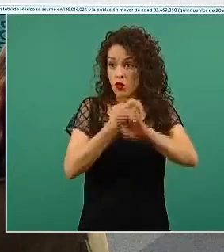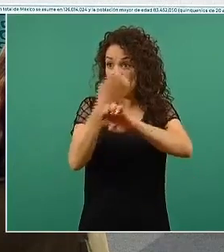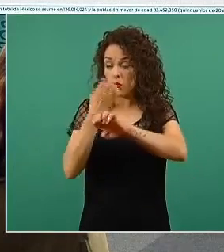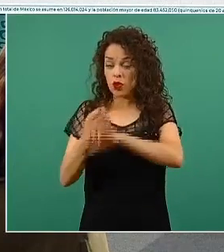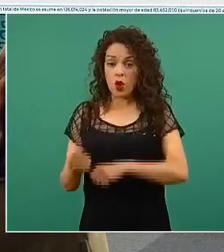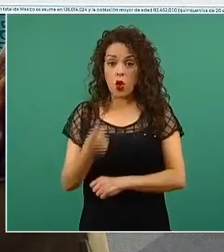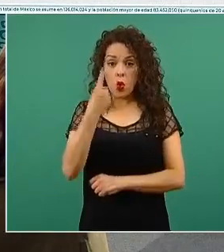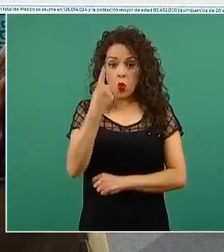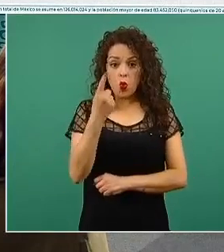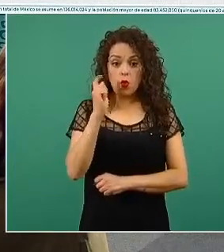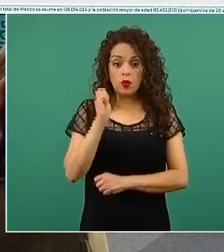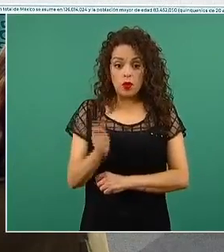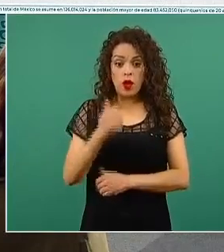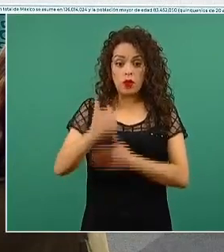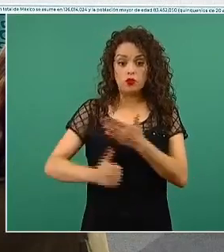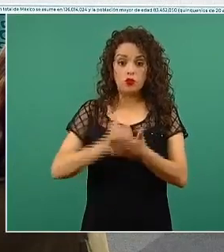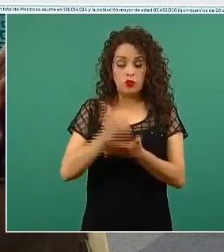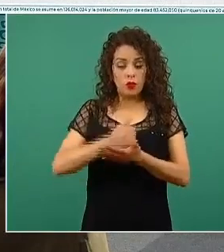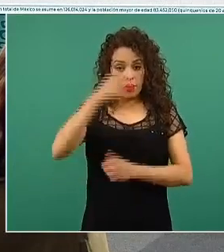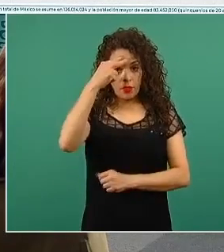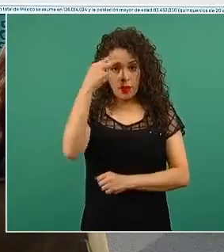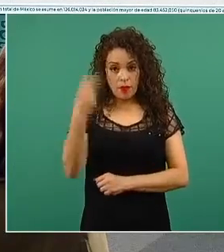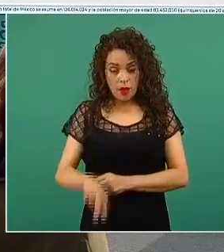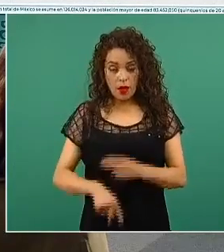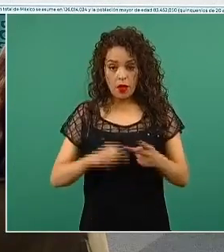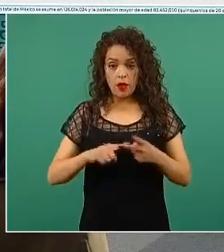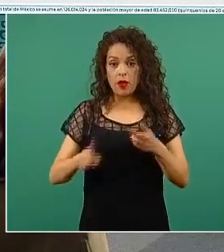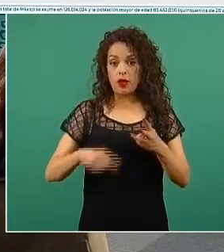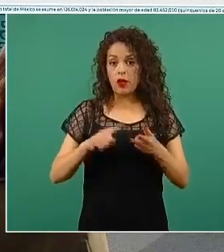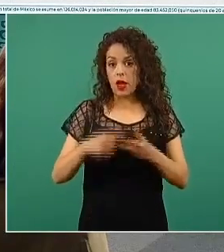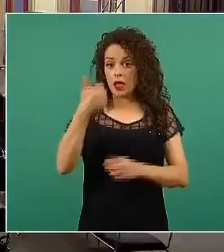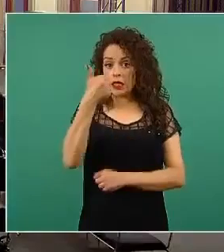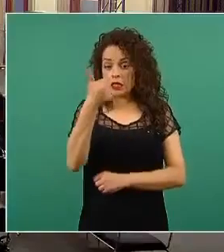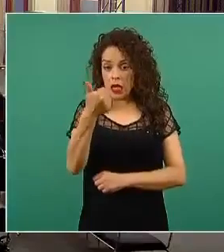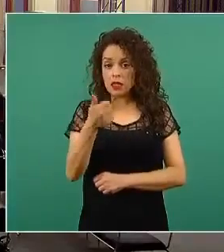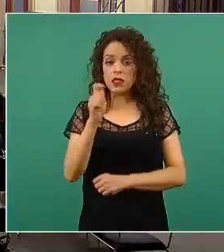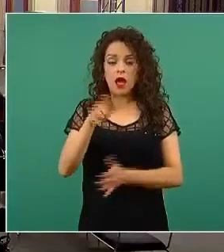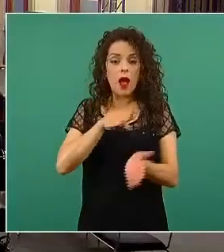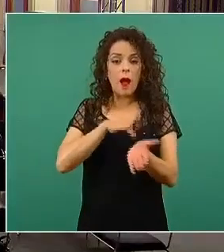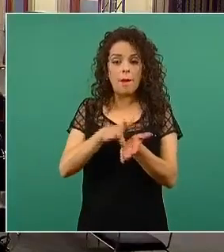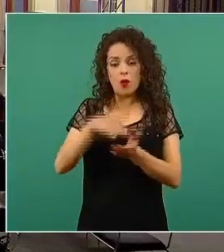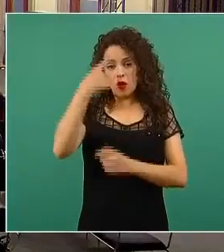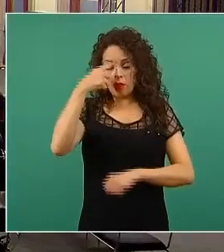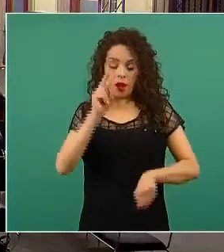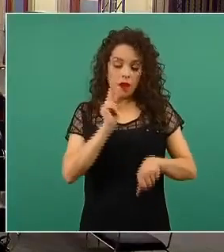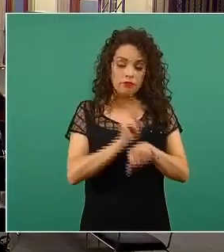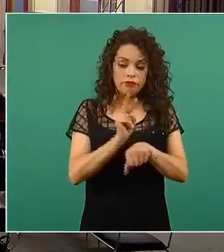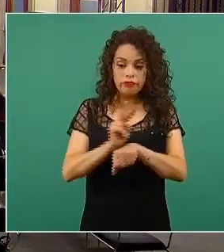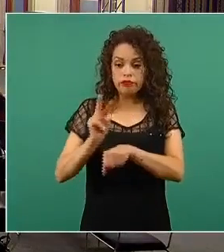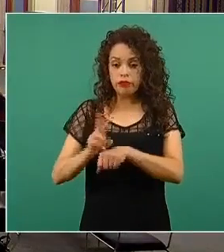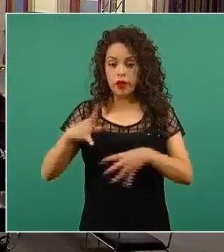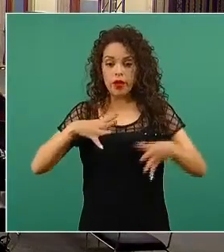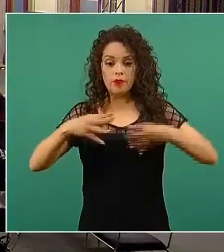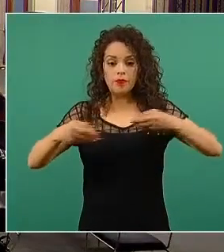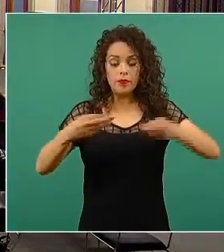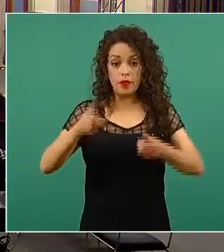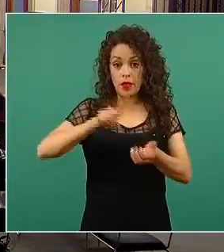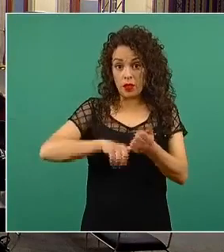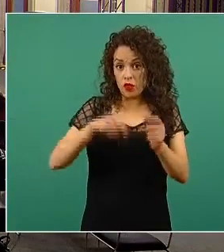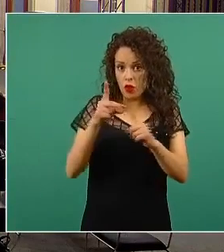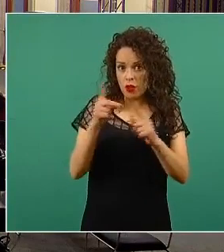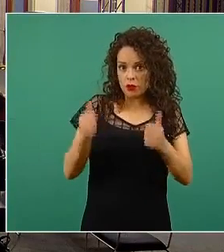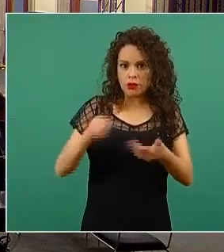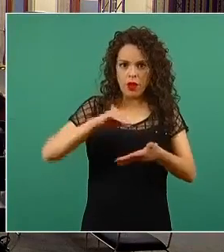un laboratorio metropolitano en la Ciudad de México y 6 laboratorios de apoyo a la vigilancia epidemiológica que están